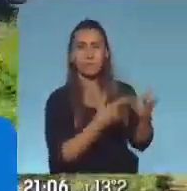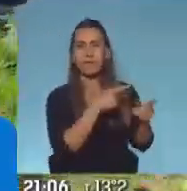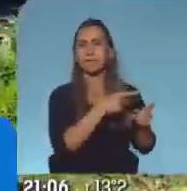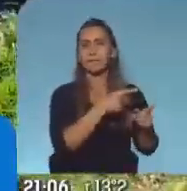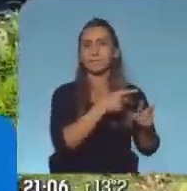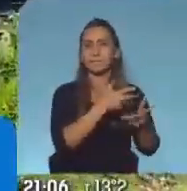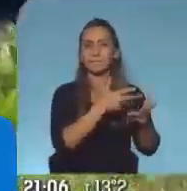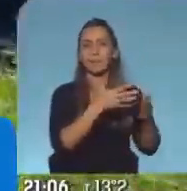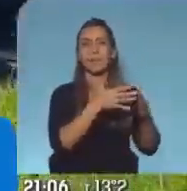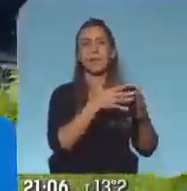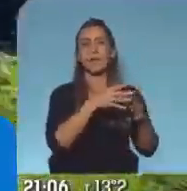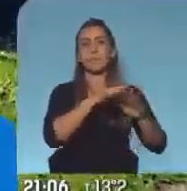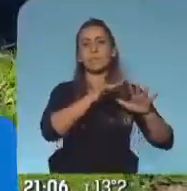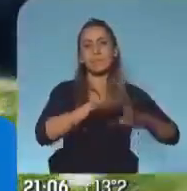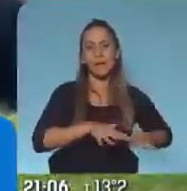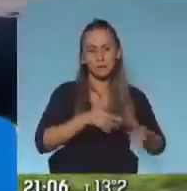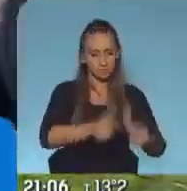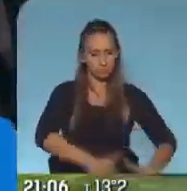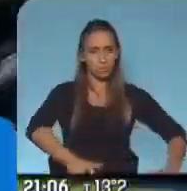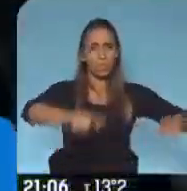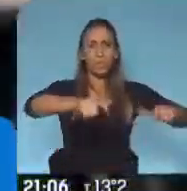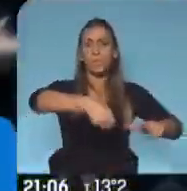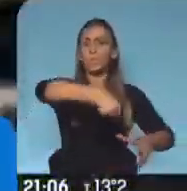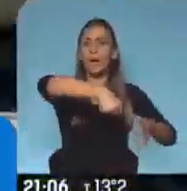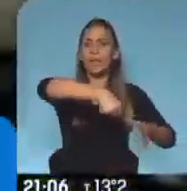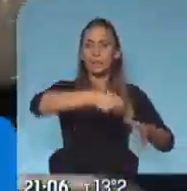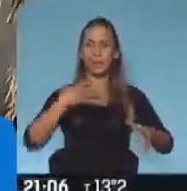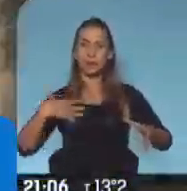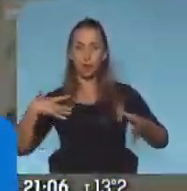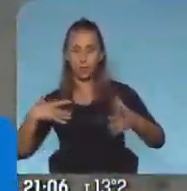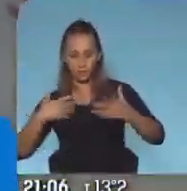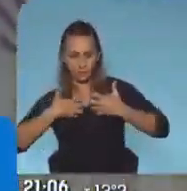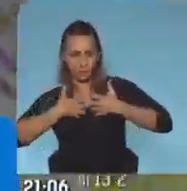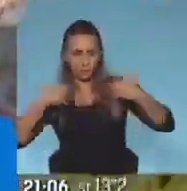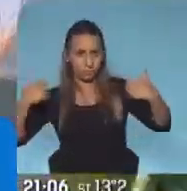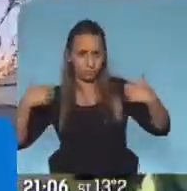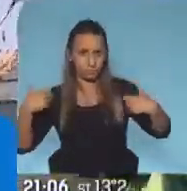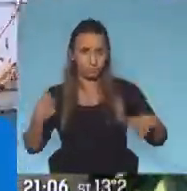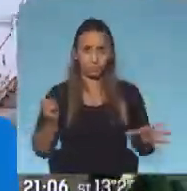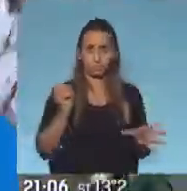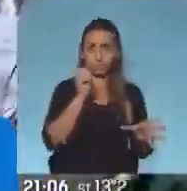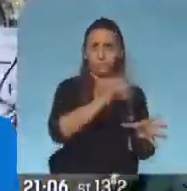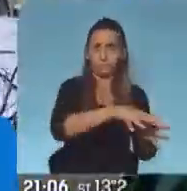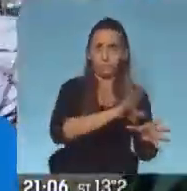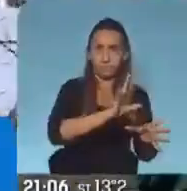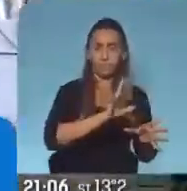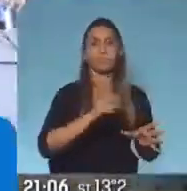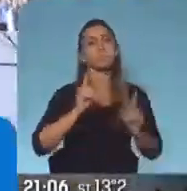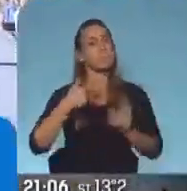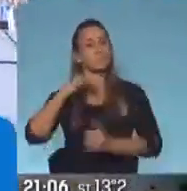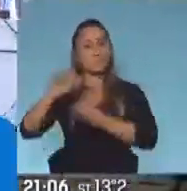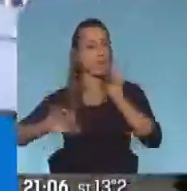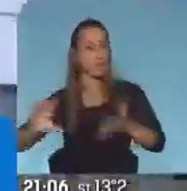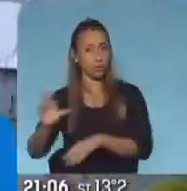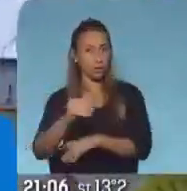es una palangana para poner un balde, para poner la ropa que llevo del laburo. Como yo le explico a todos, yo